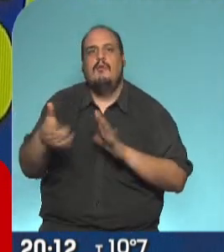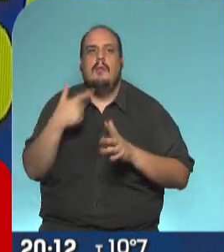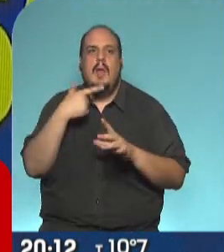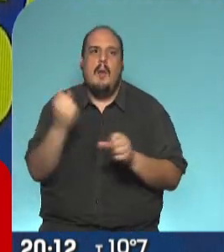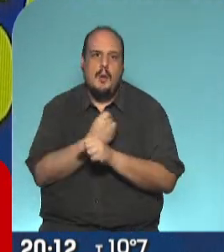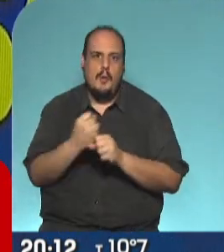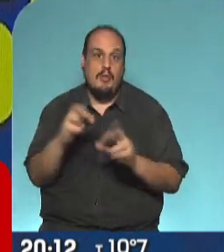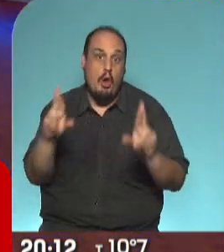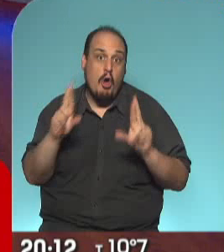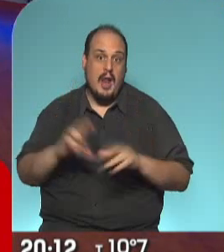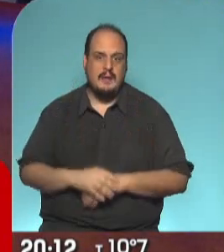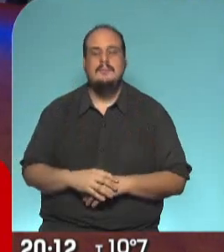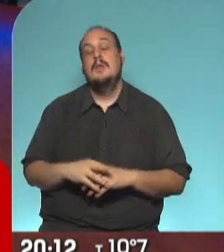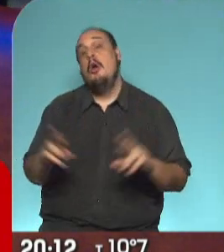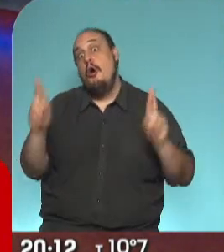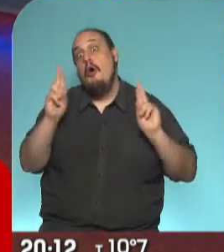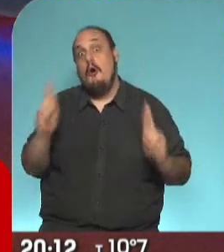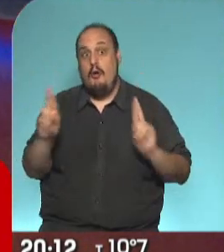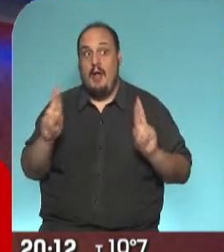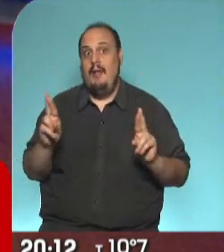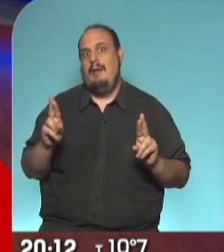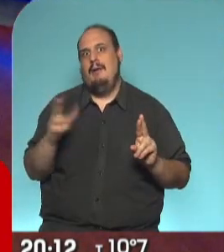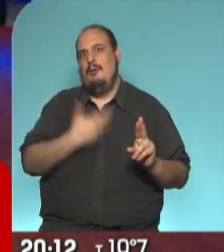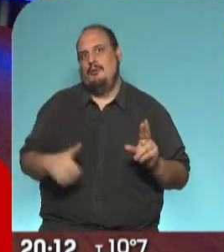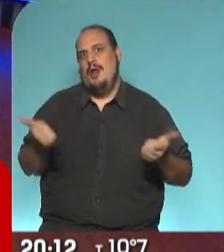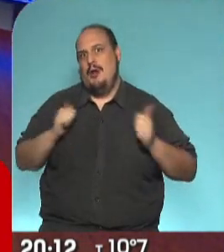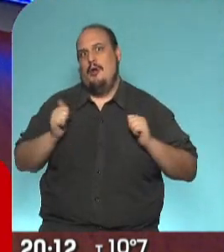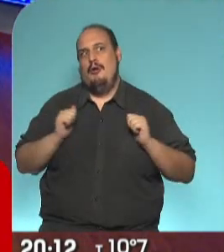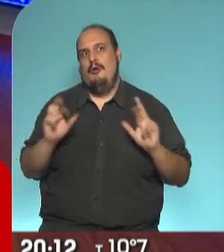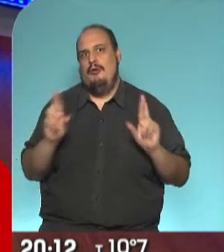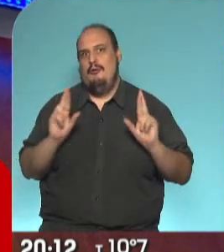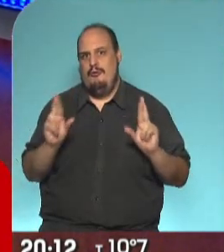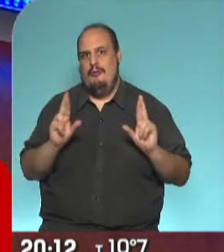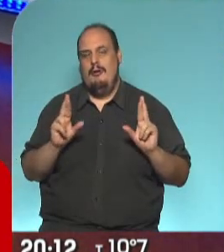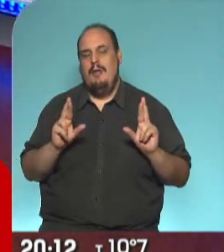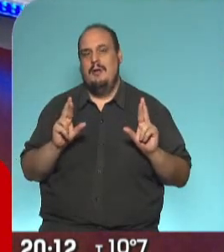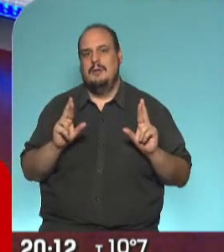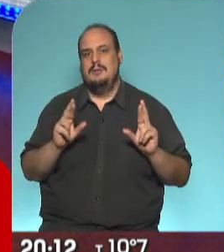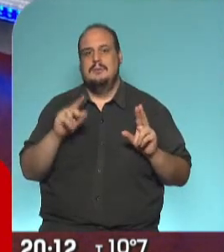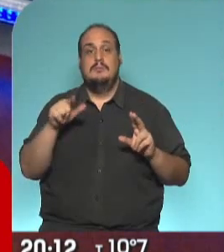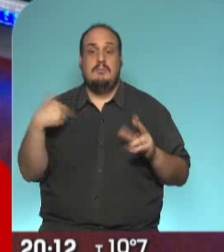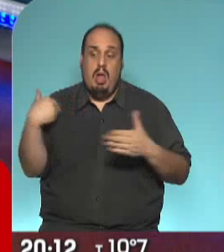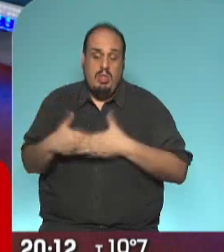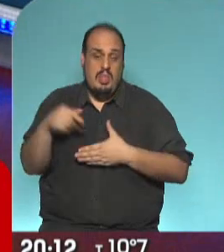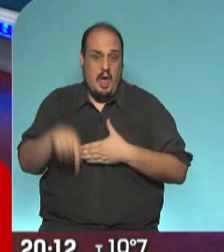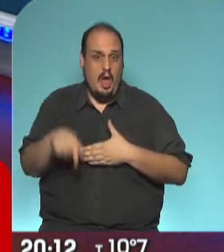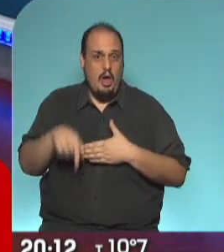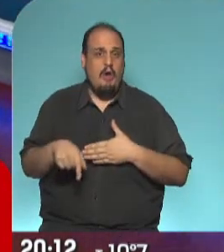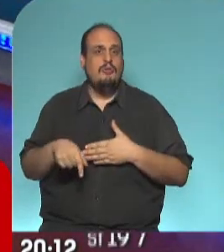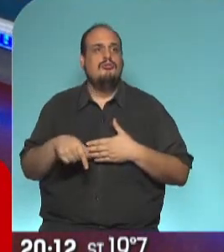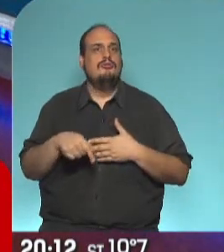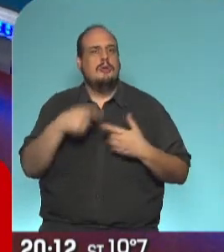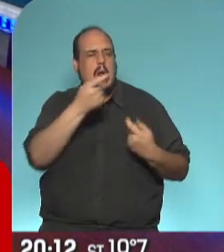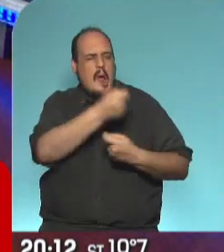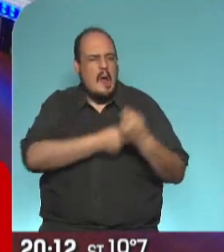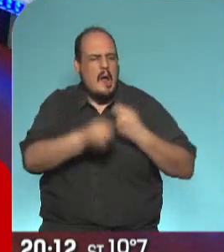concreto. Bueno, es la idea, ¿no? Es lo que se estaría esperando, por lo menos algo concreto. Hasta ahora, ya te repito, hay un avance